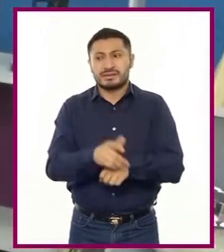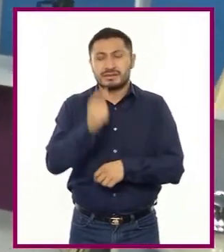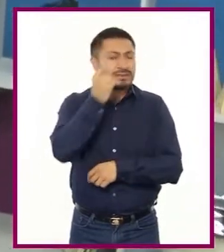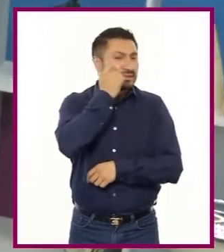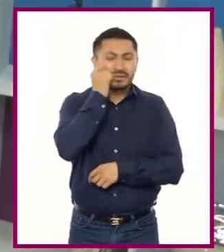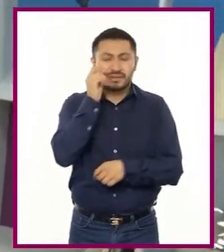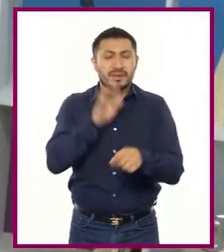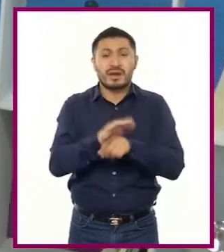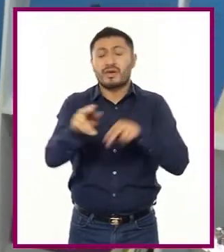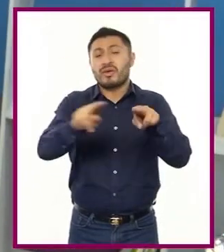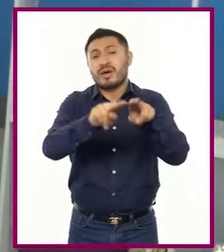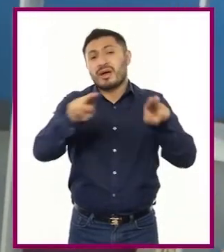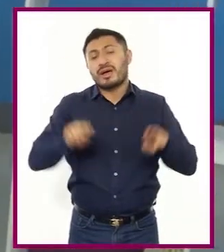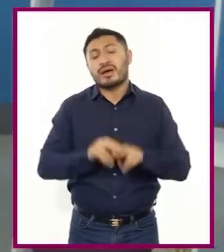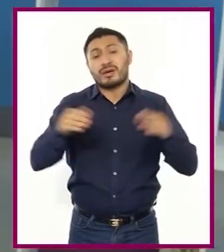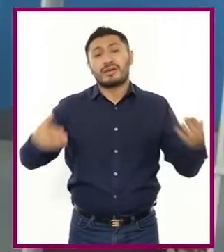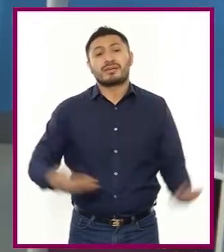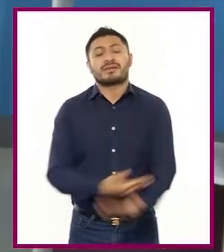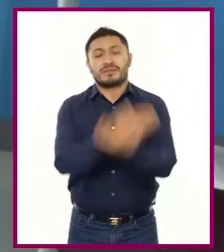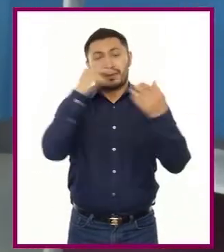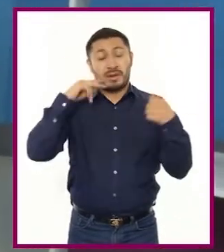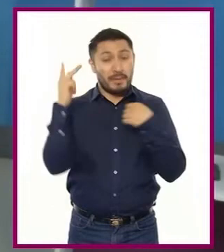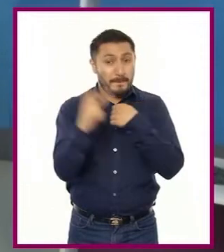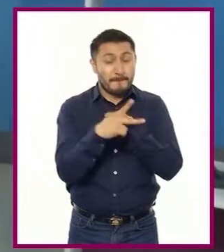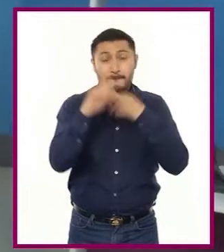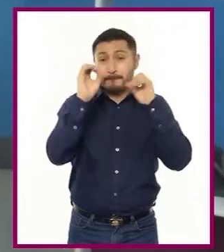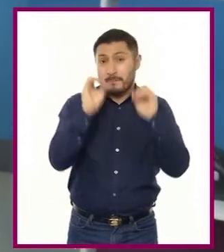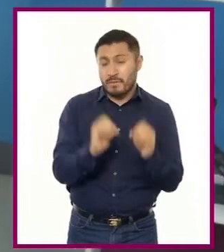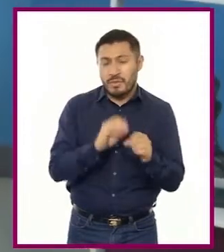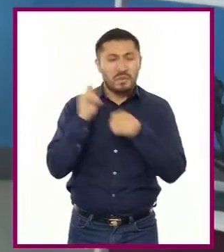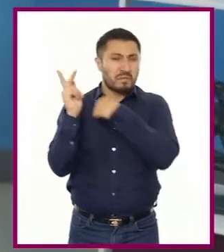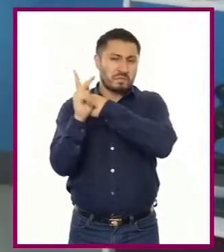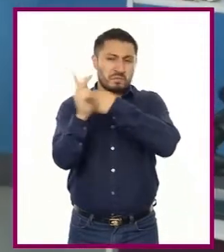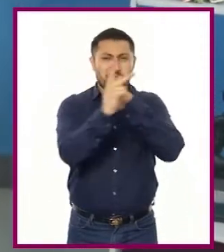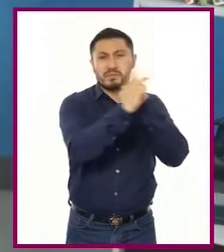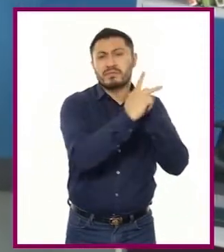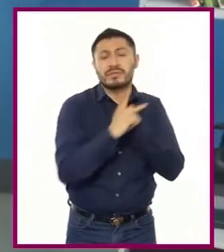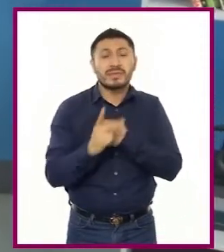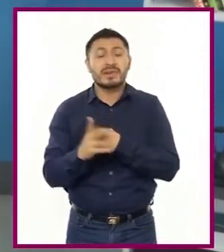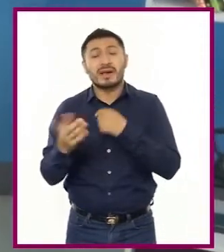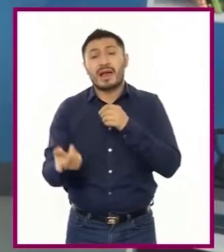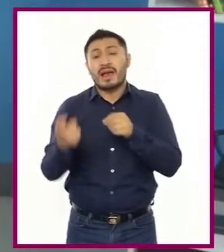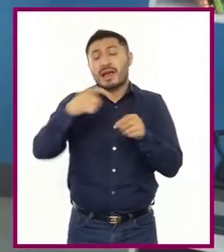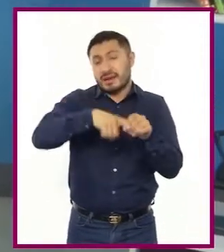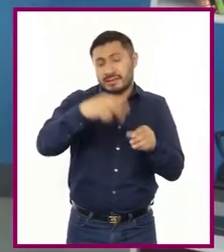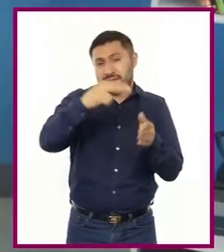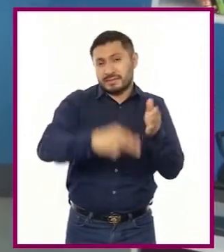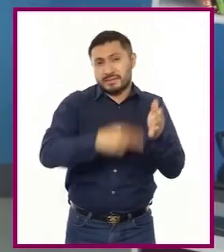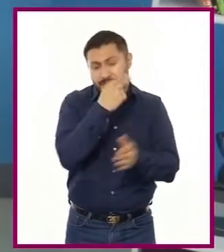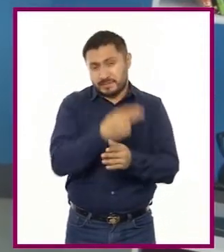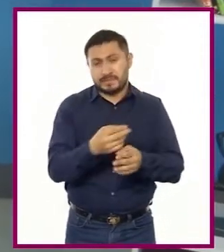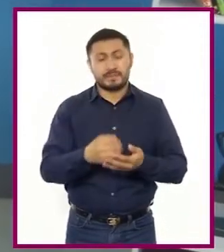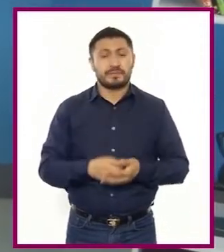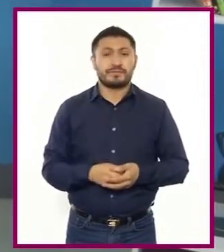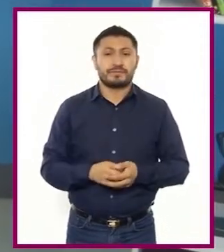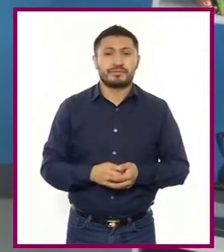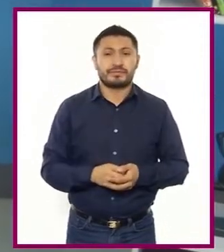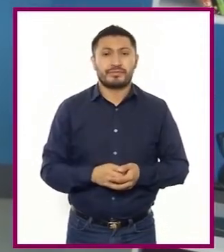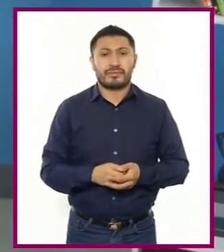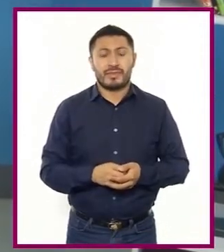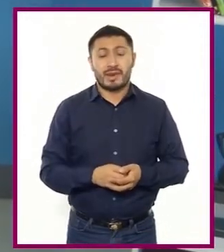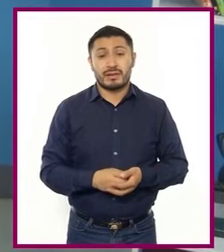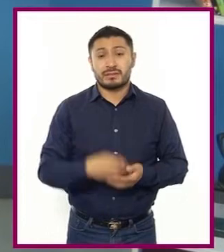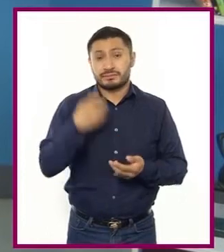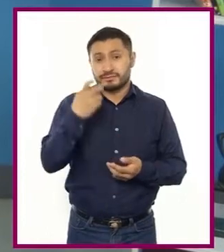la nacionalidad, tanto en su país como en los demás países que los han firmado y ratificado.